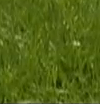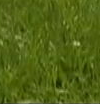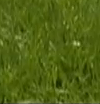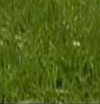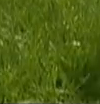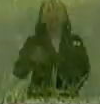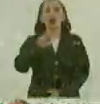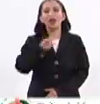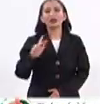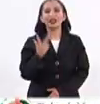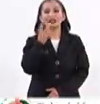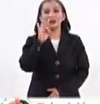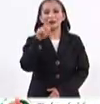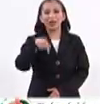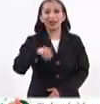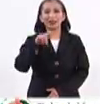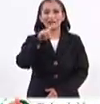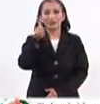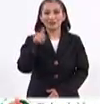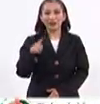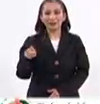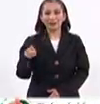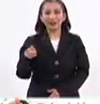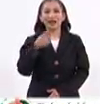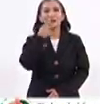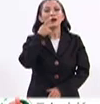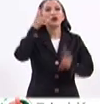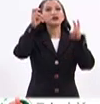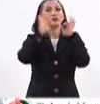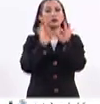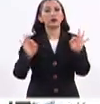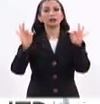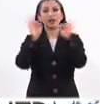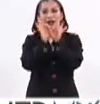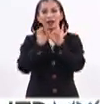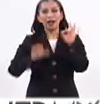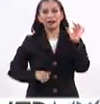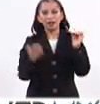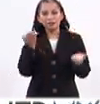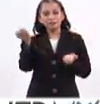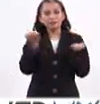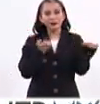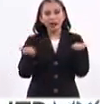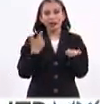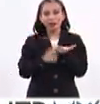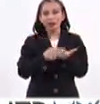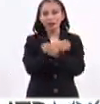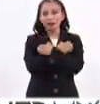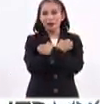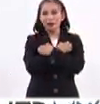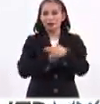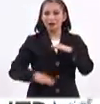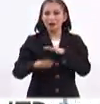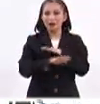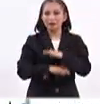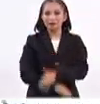Hoy miércoles 13 de febrero en Interfaz hablaremos sobre la importancia de la activación física en la educación